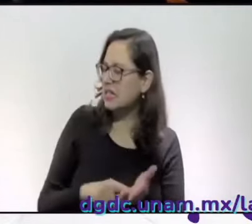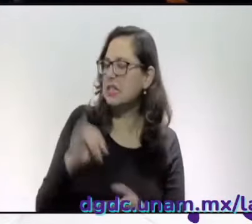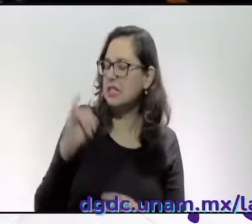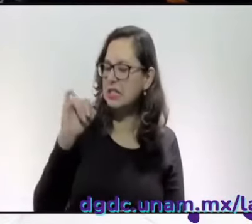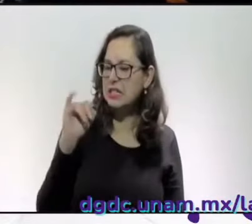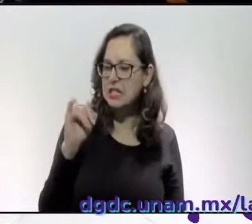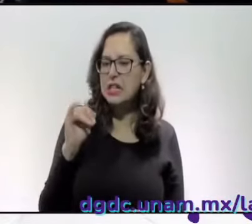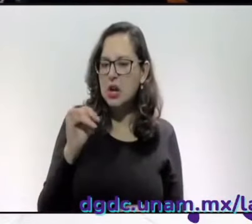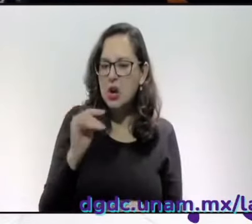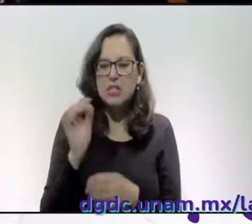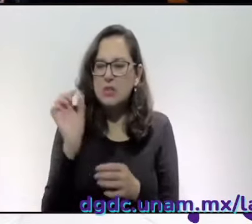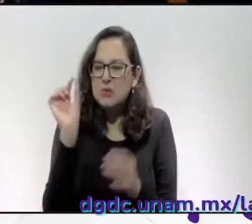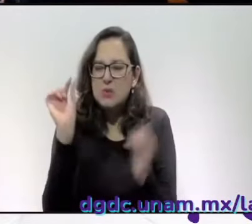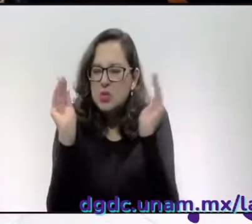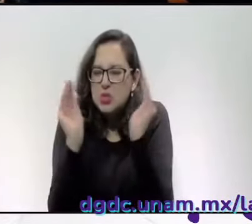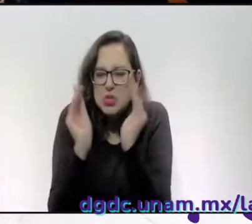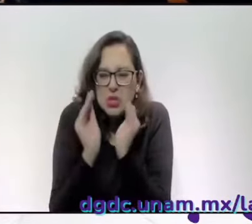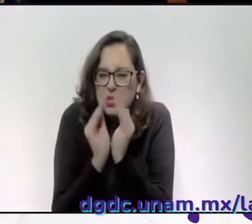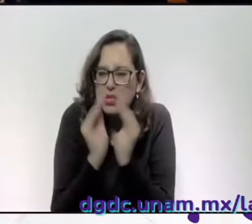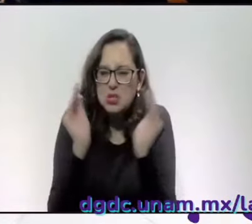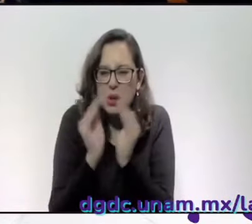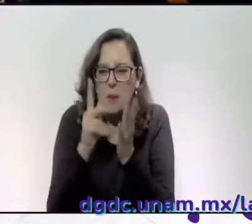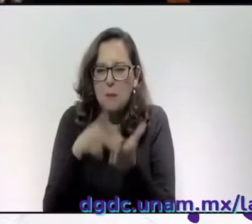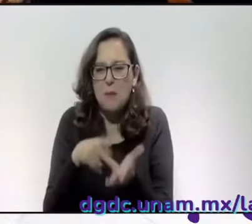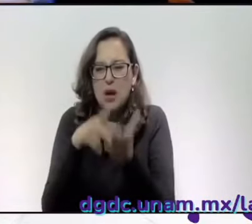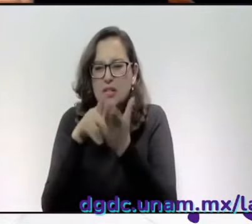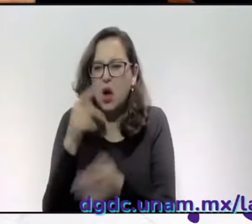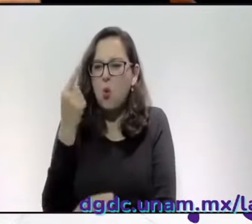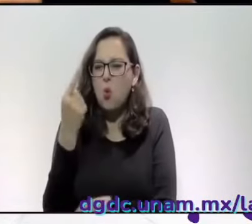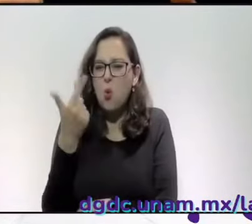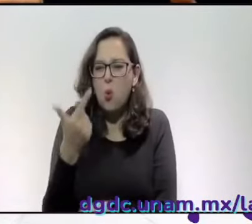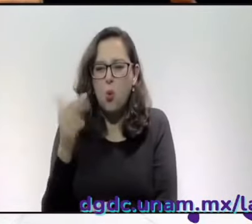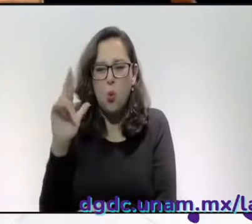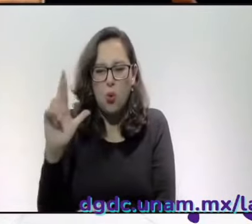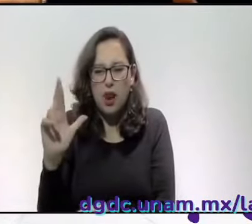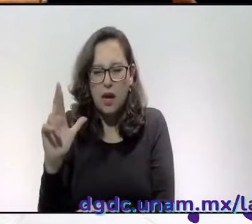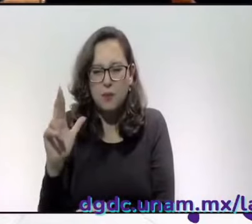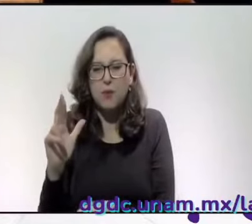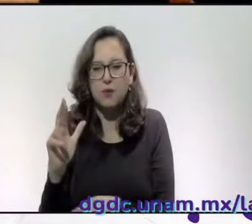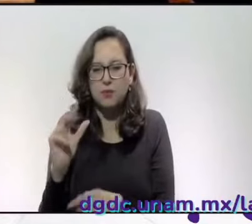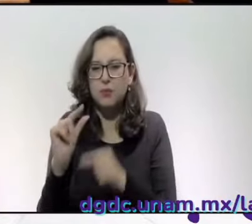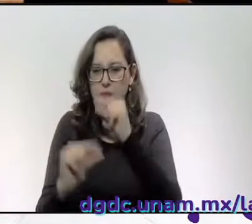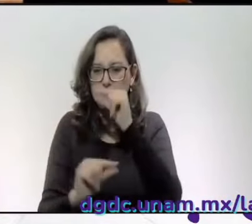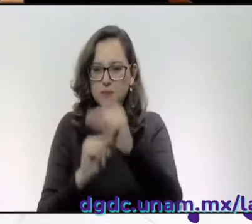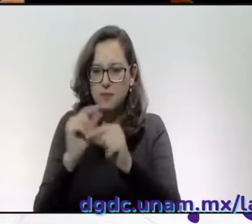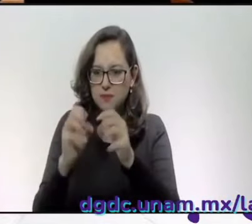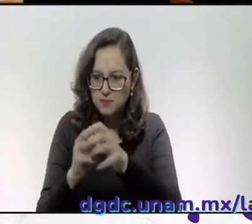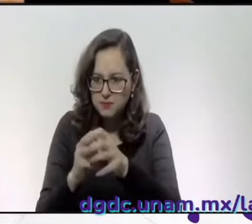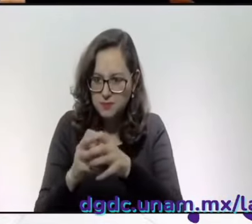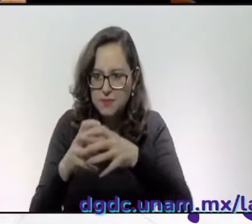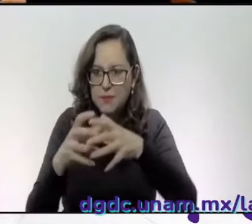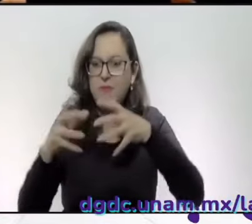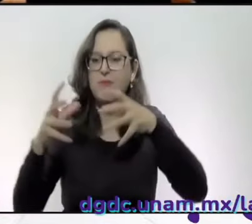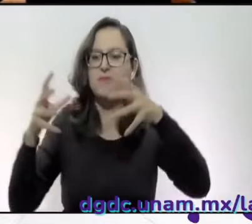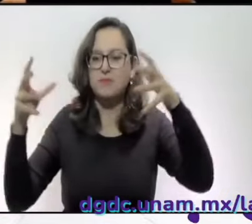una nave microscópica, no muy pequeña, ¿no? Que pesara un gramo, no mucho más de un gramo, y que se mandara con una vela. Sí, naves. Exacto,